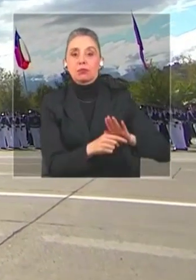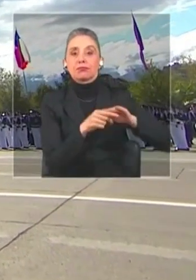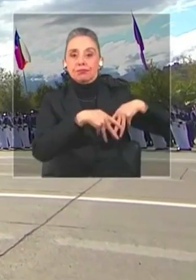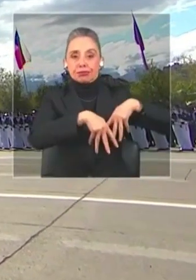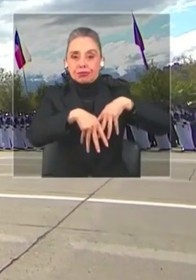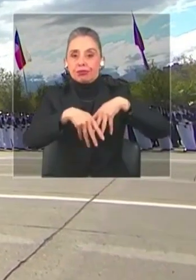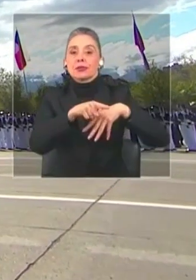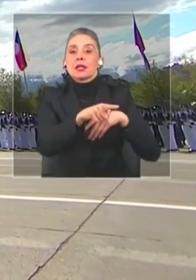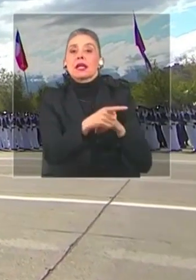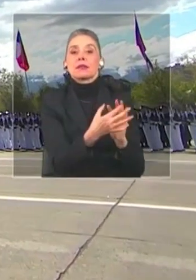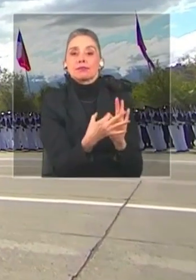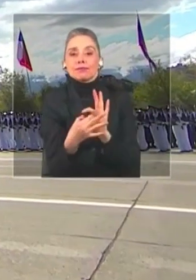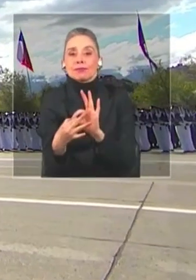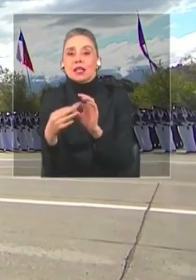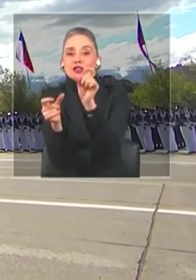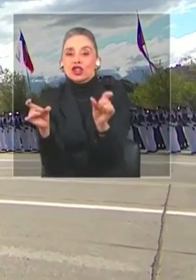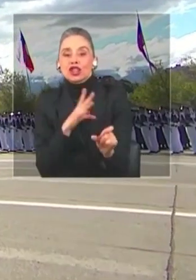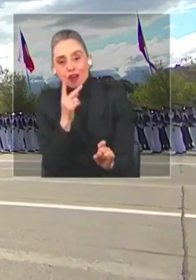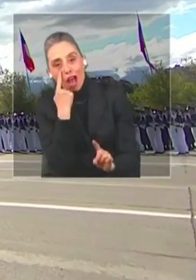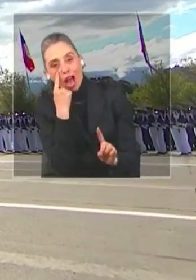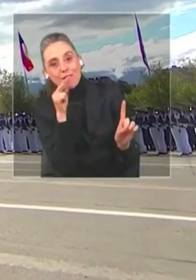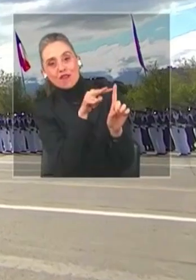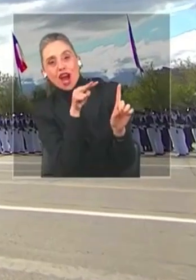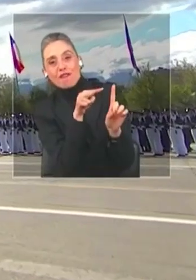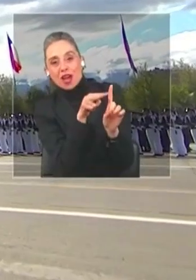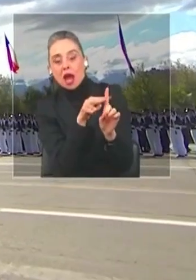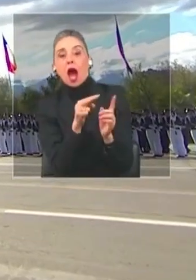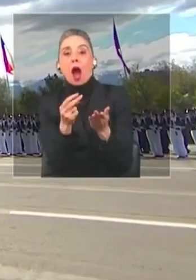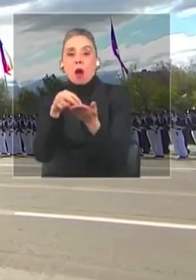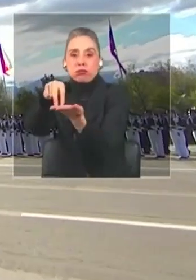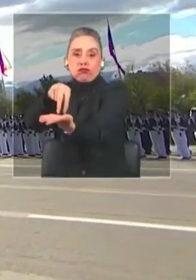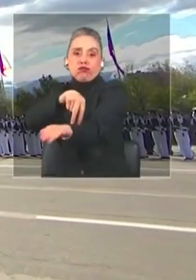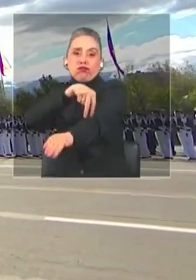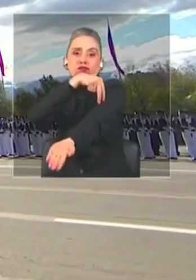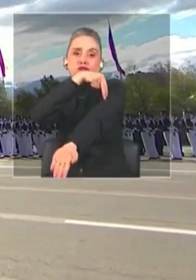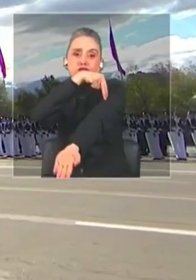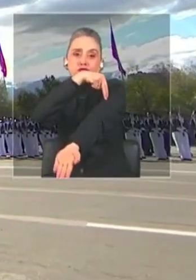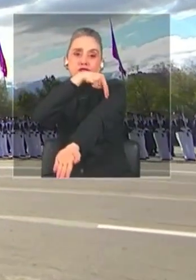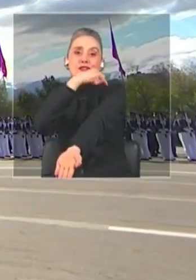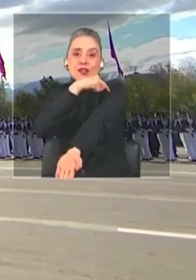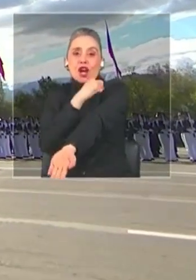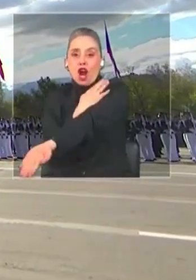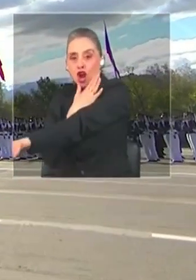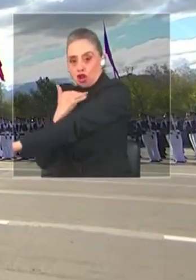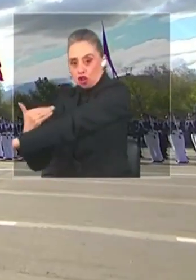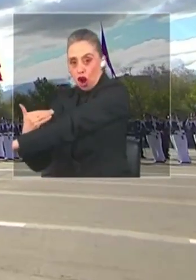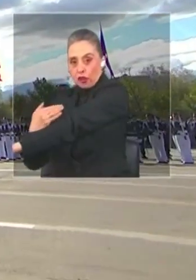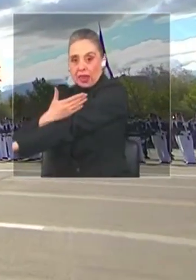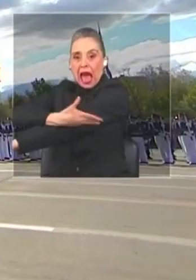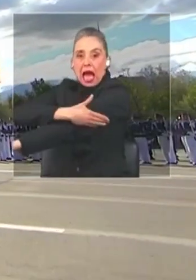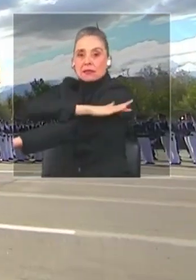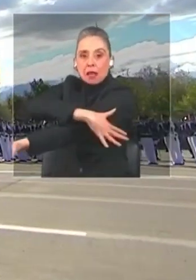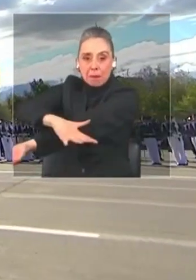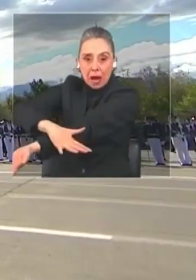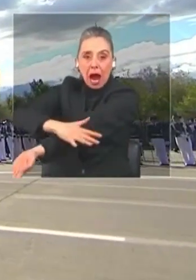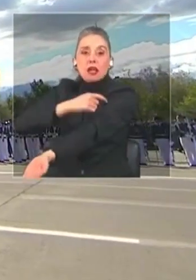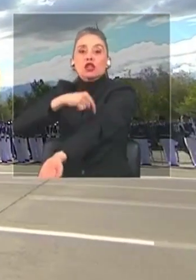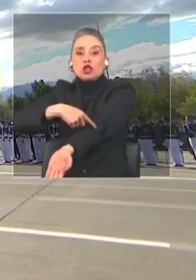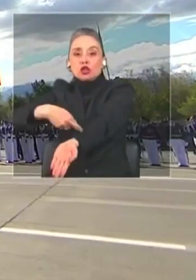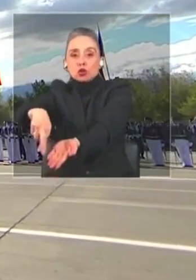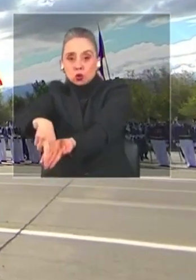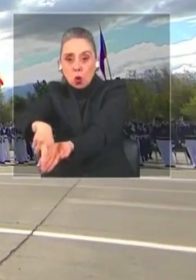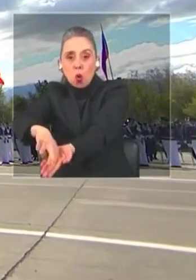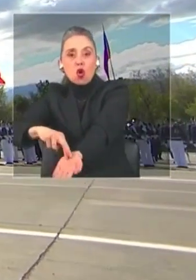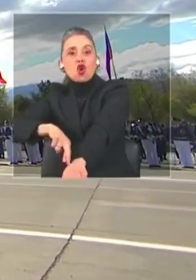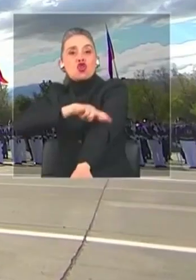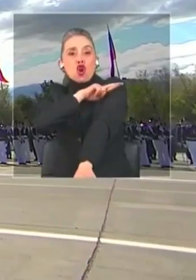más cercana a los chilenos, ya que tienen un despliegue importante de cordillera a mar, de sur a norte, en todas las islas del país hay, aunque